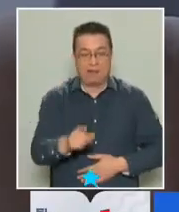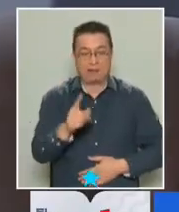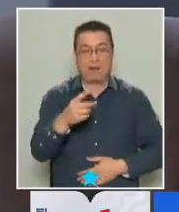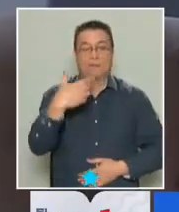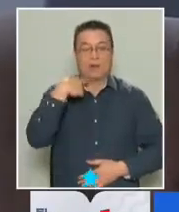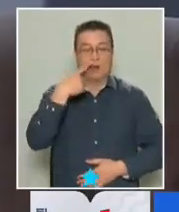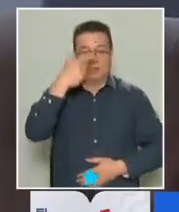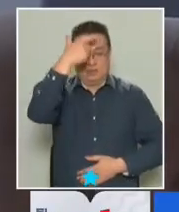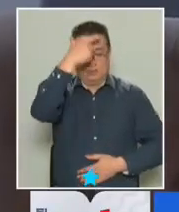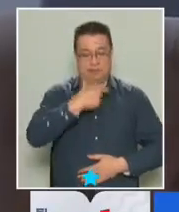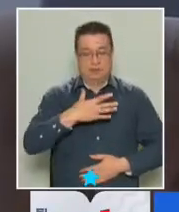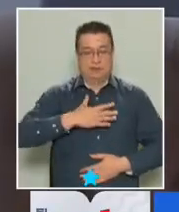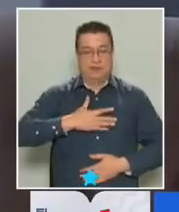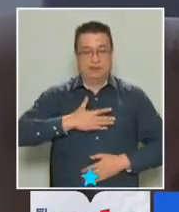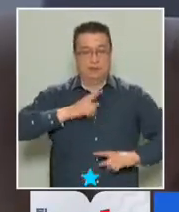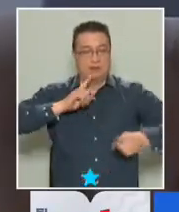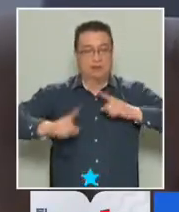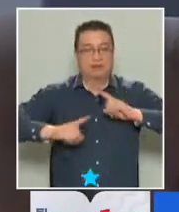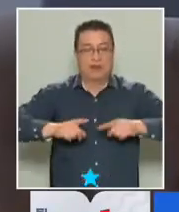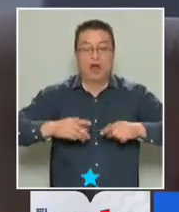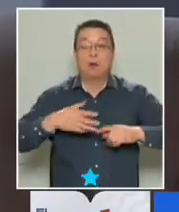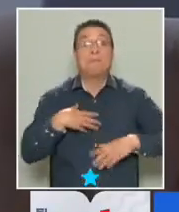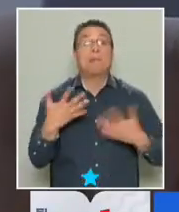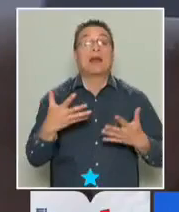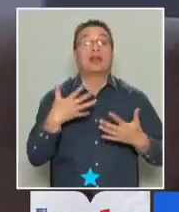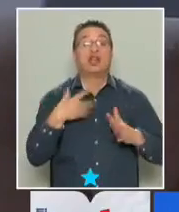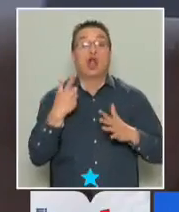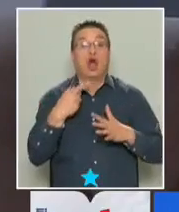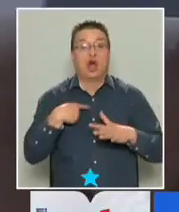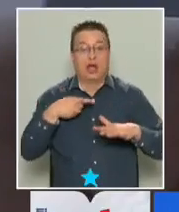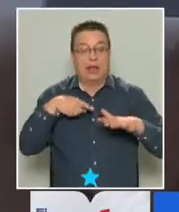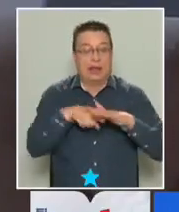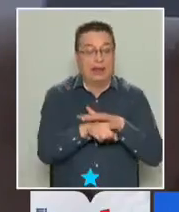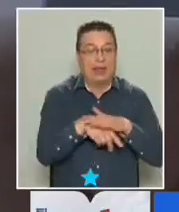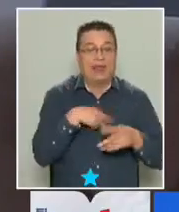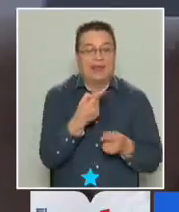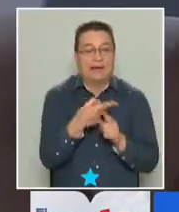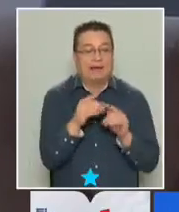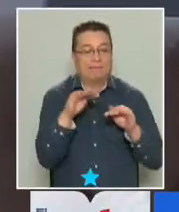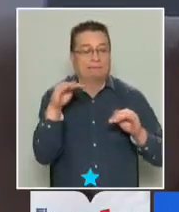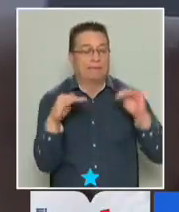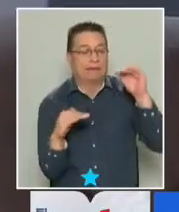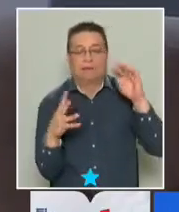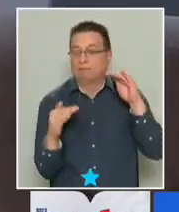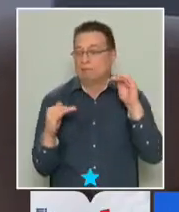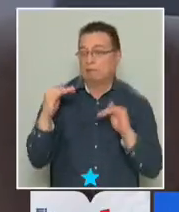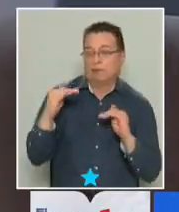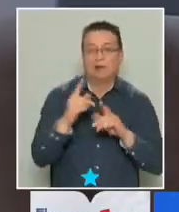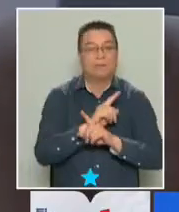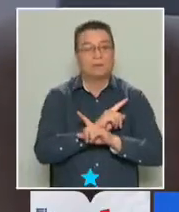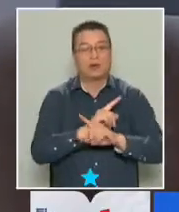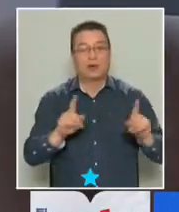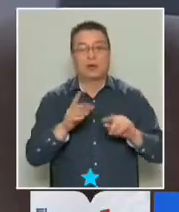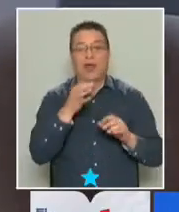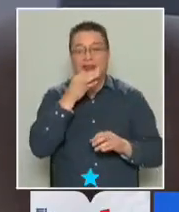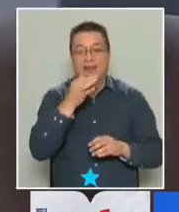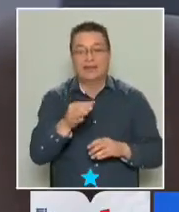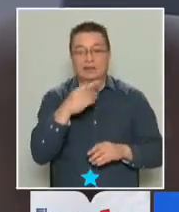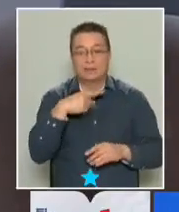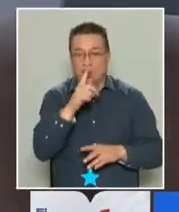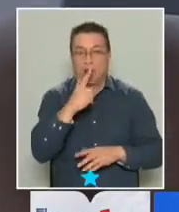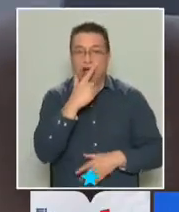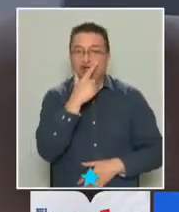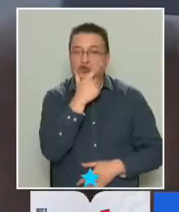legislador para precisamente no introducir diferencia respecto a lo que la doctrina llama las categorías